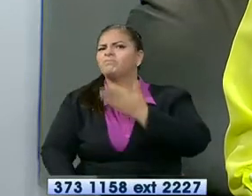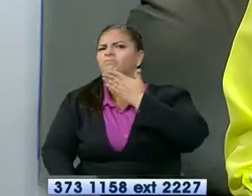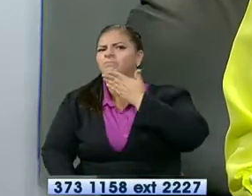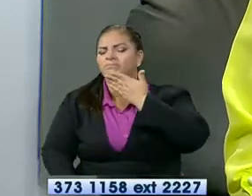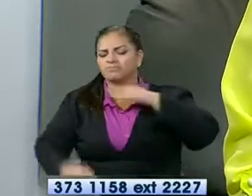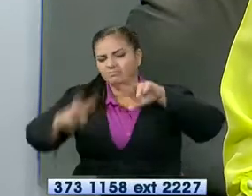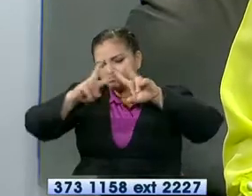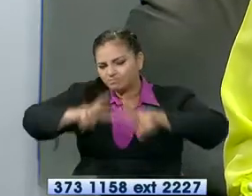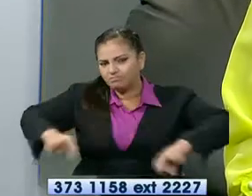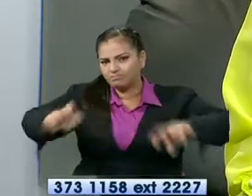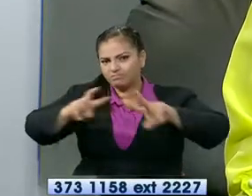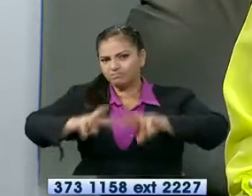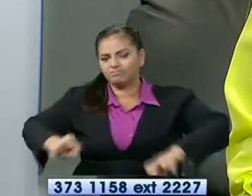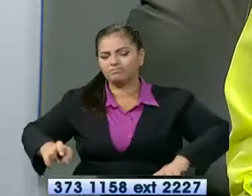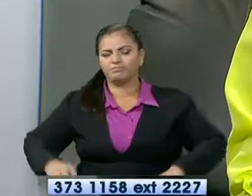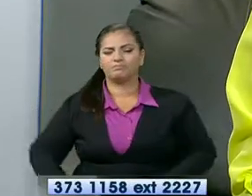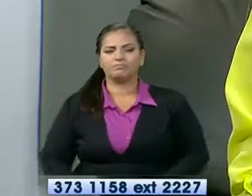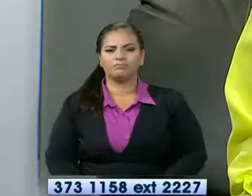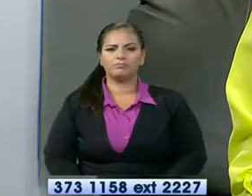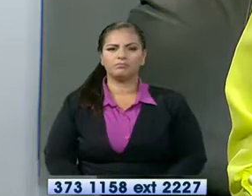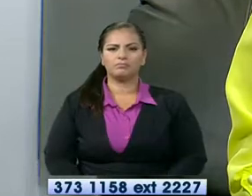la pista de los sospechosos.